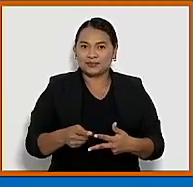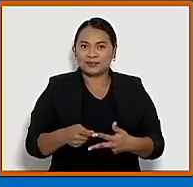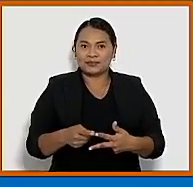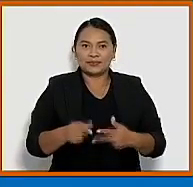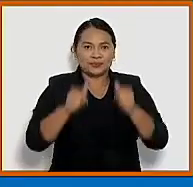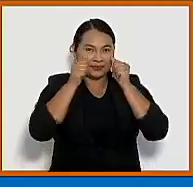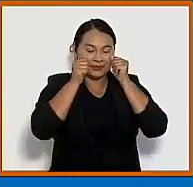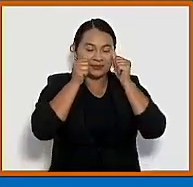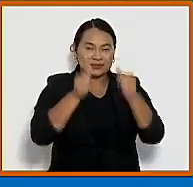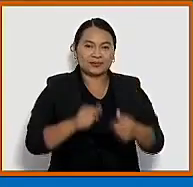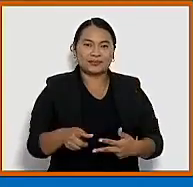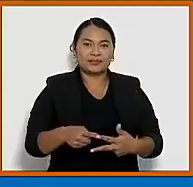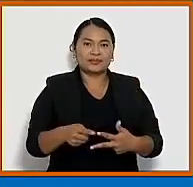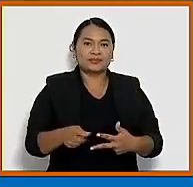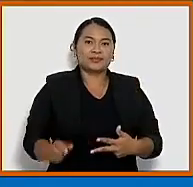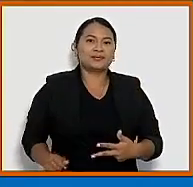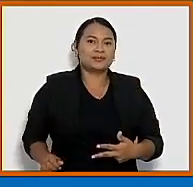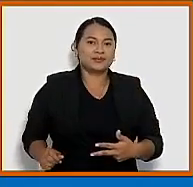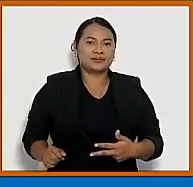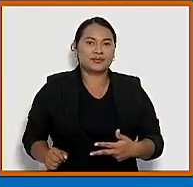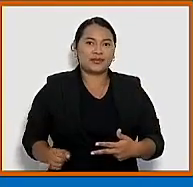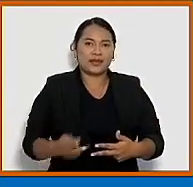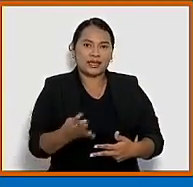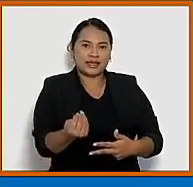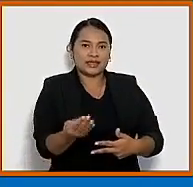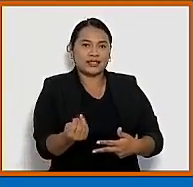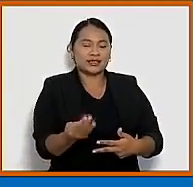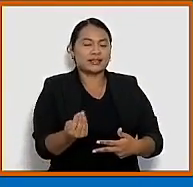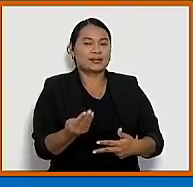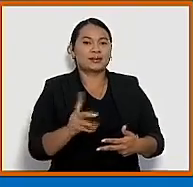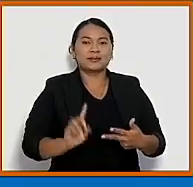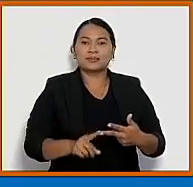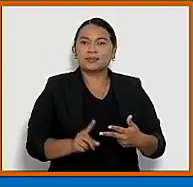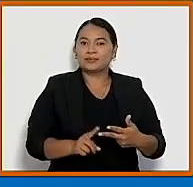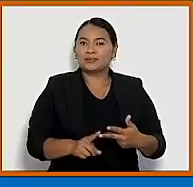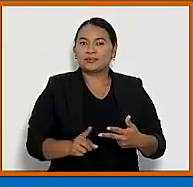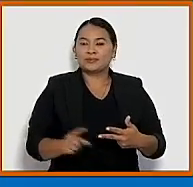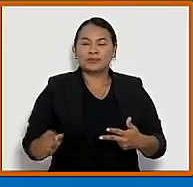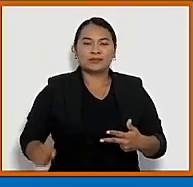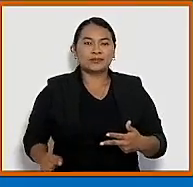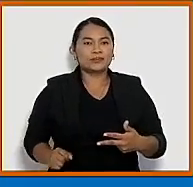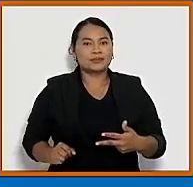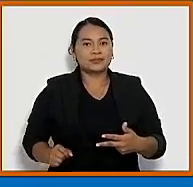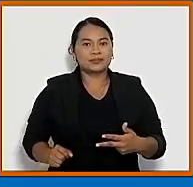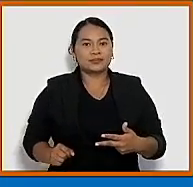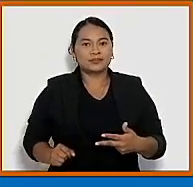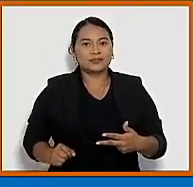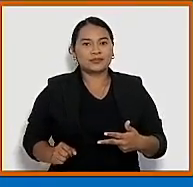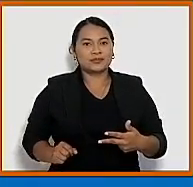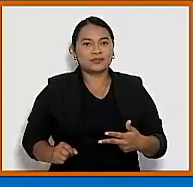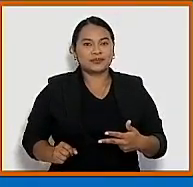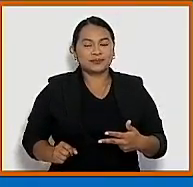seleccionado, atento, el 14, y tu tercer y último número ganador es